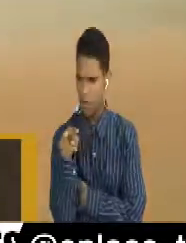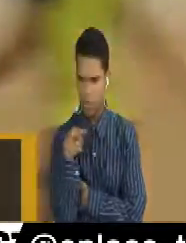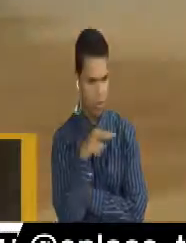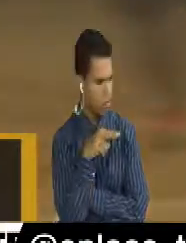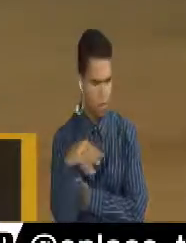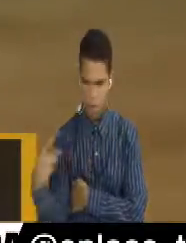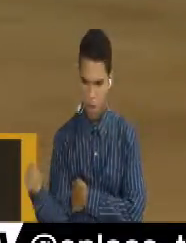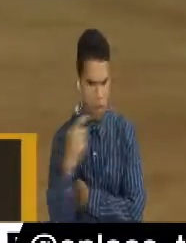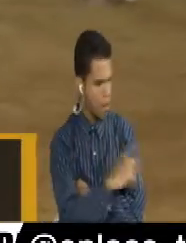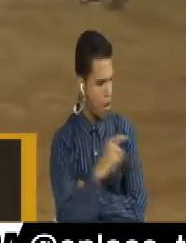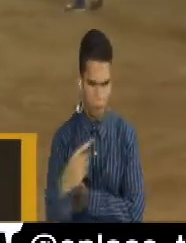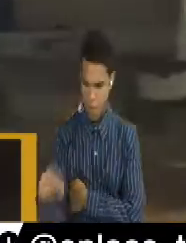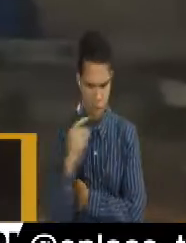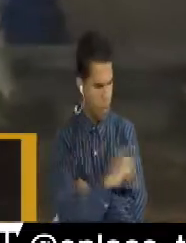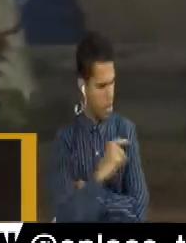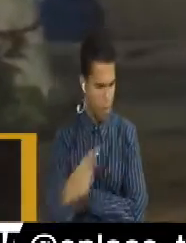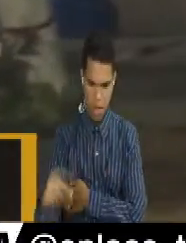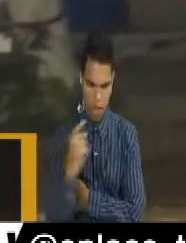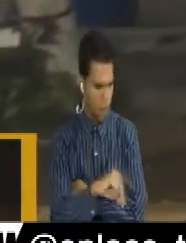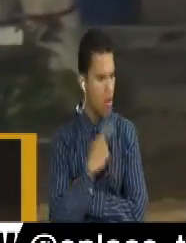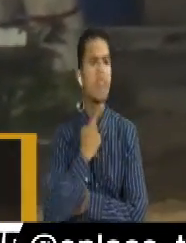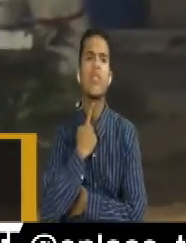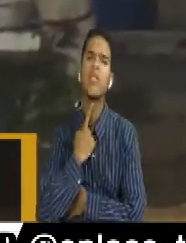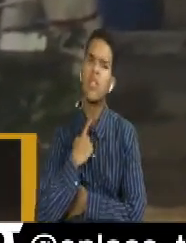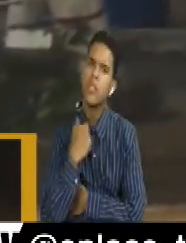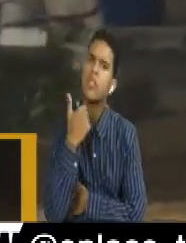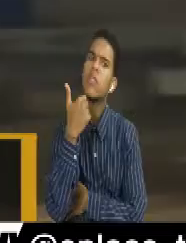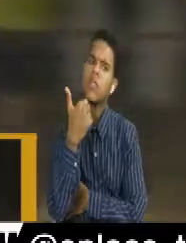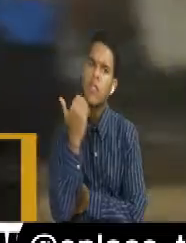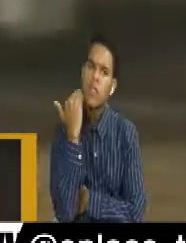impresionante verlas jugar, verlas participar. Me encanta de verlas aquí